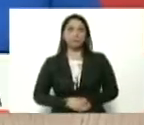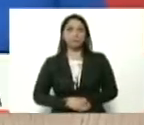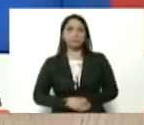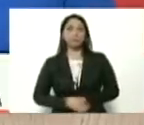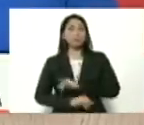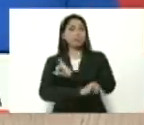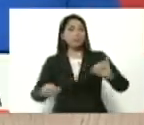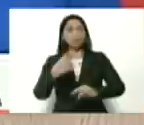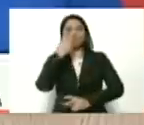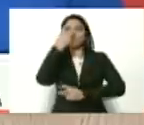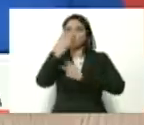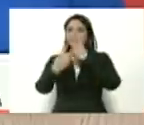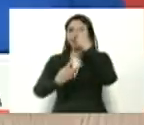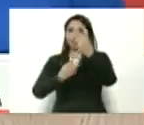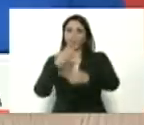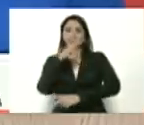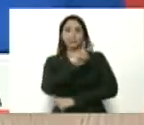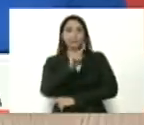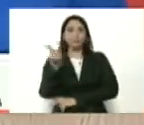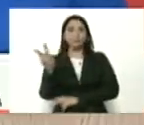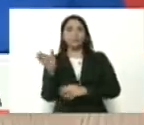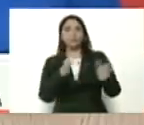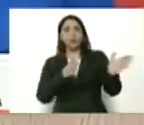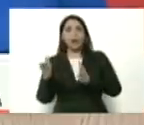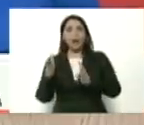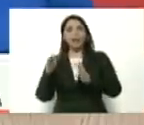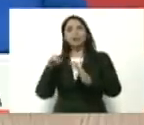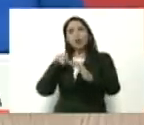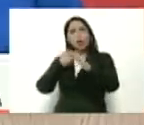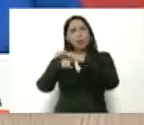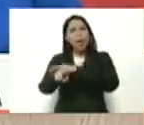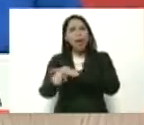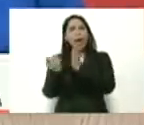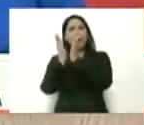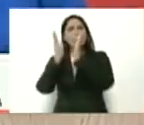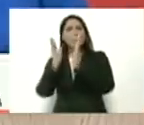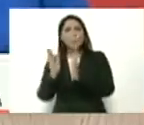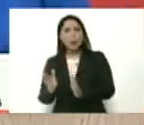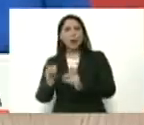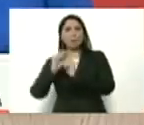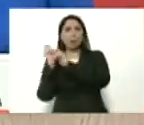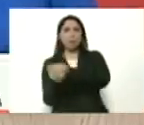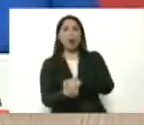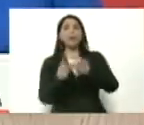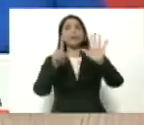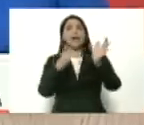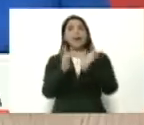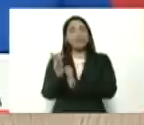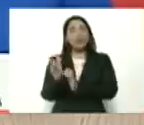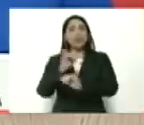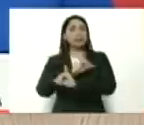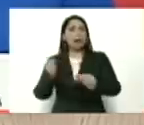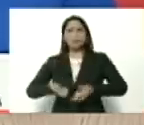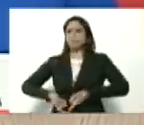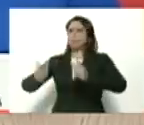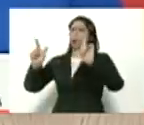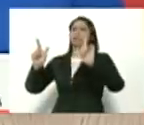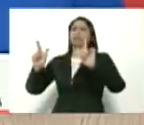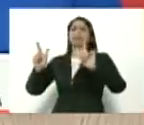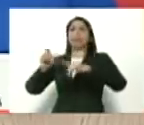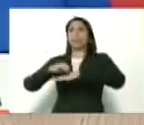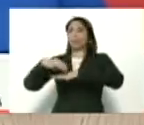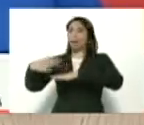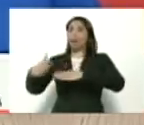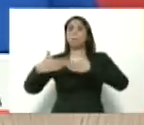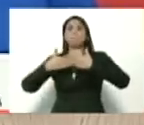habían visitado el 22 de marzo esta academia y el 6 de abril. Y había permitido dejar